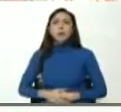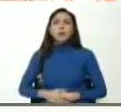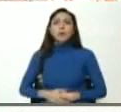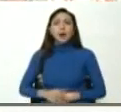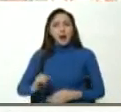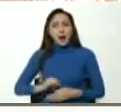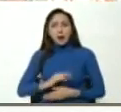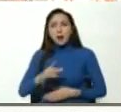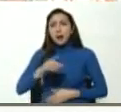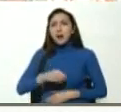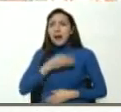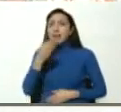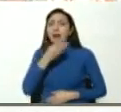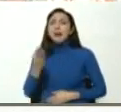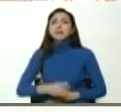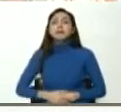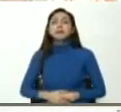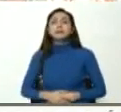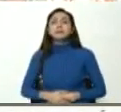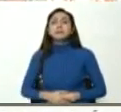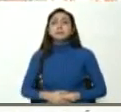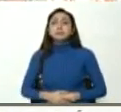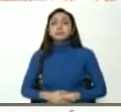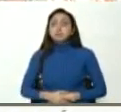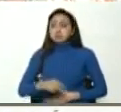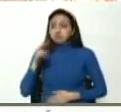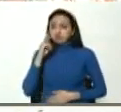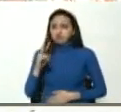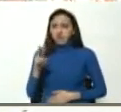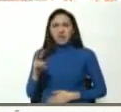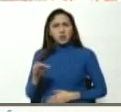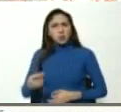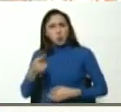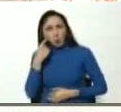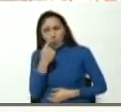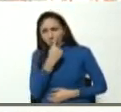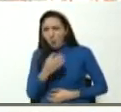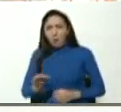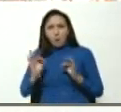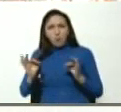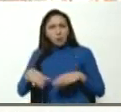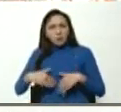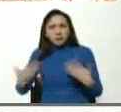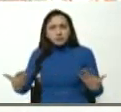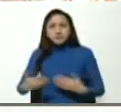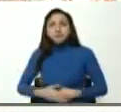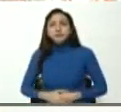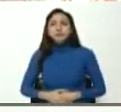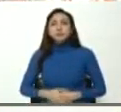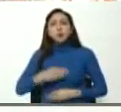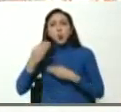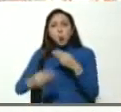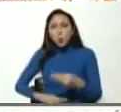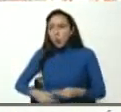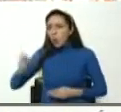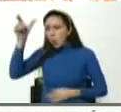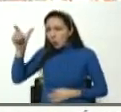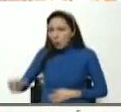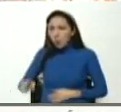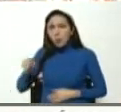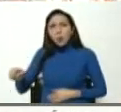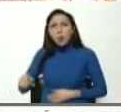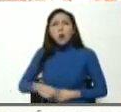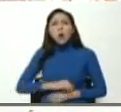mediodía viendo con mis propios ojos como jose vicente se batía